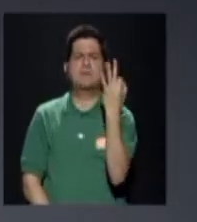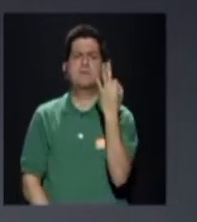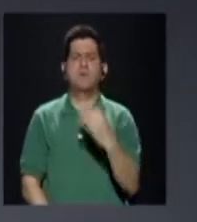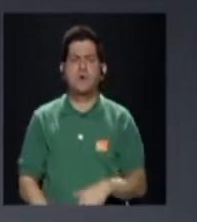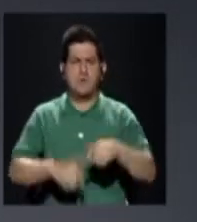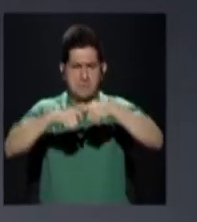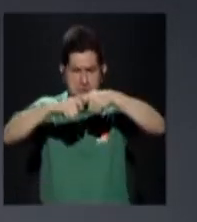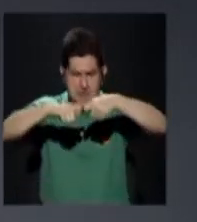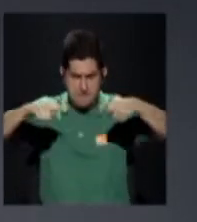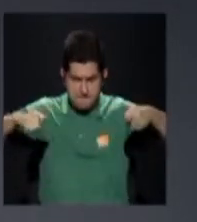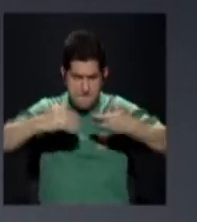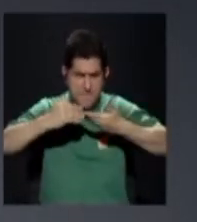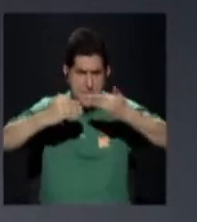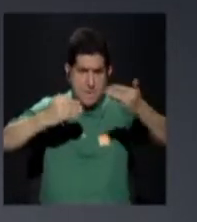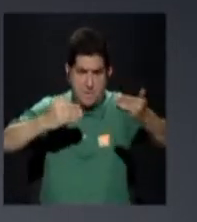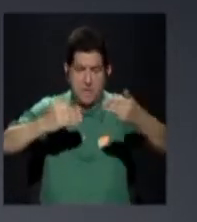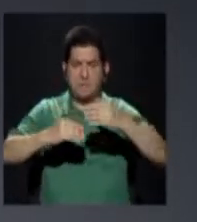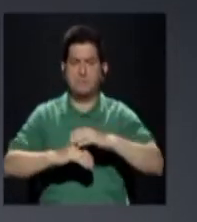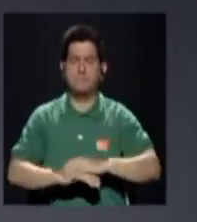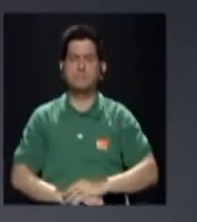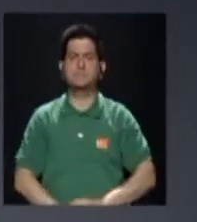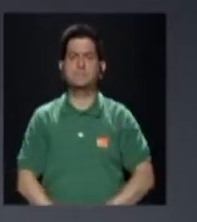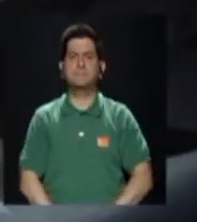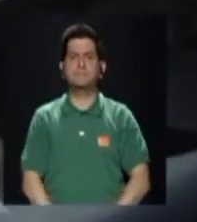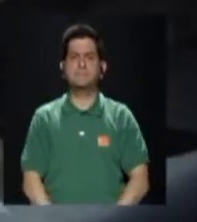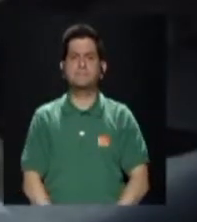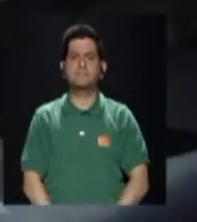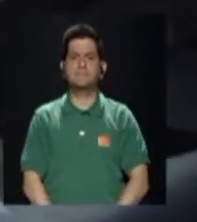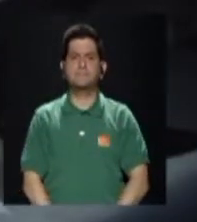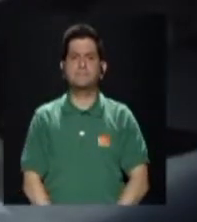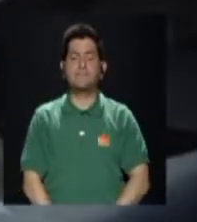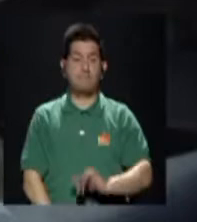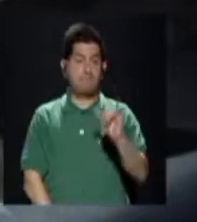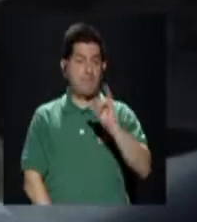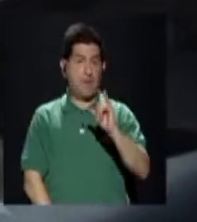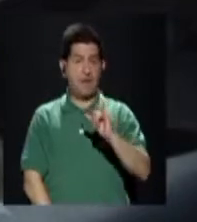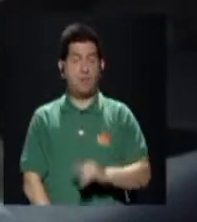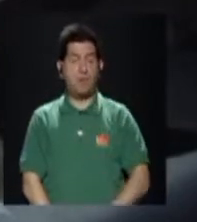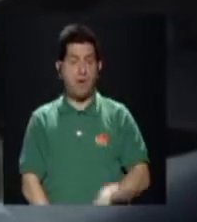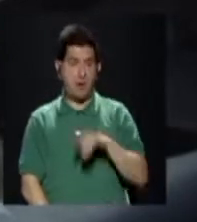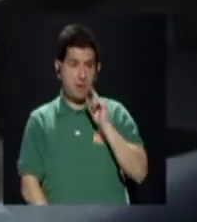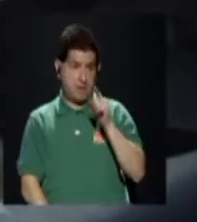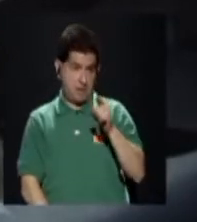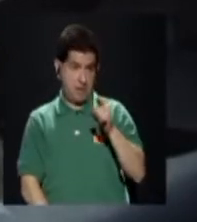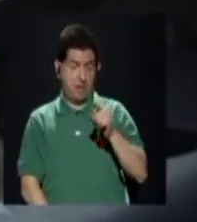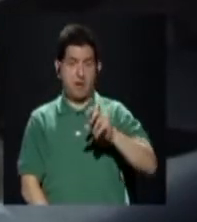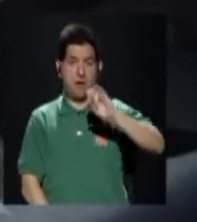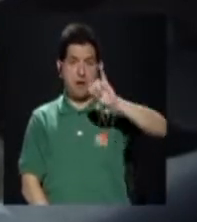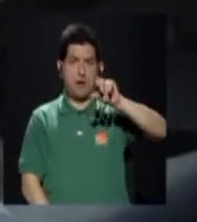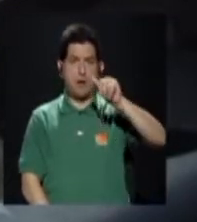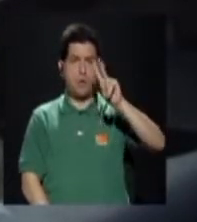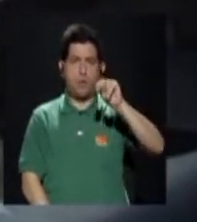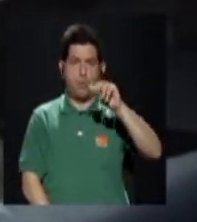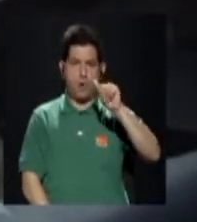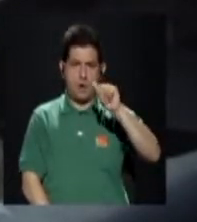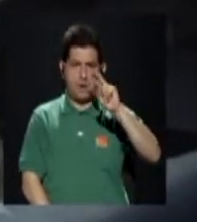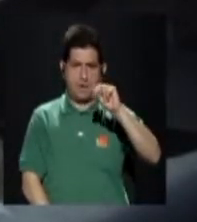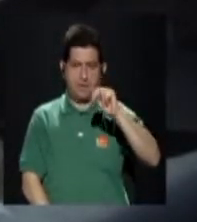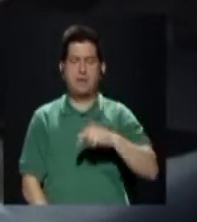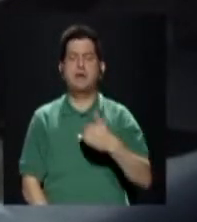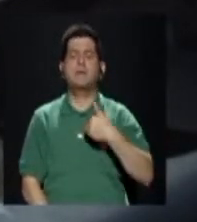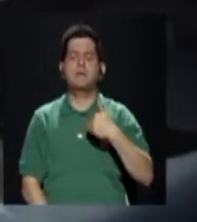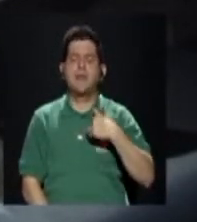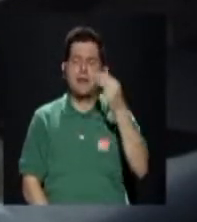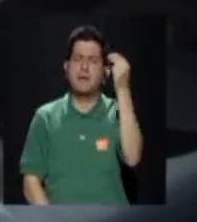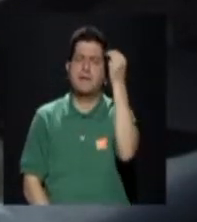se miden las cosas, pero igual don Juan siempre es tiene una mente